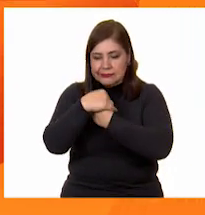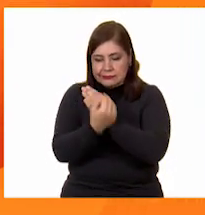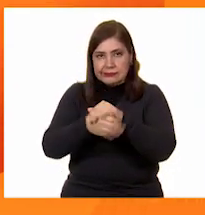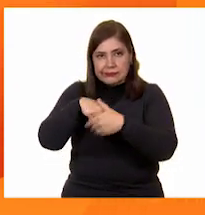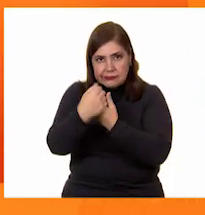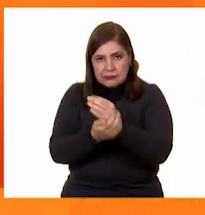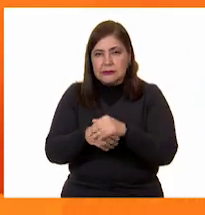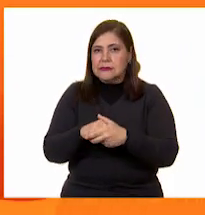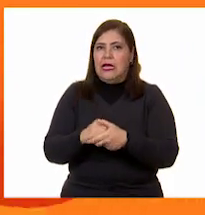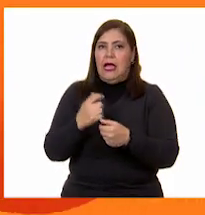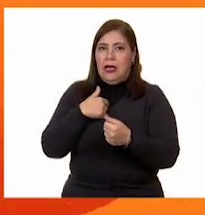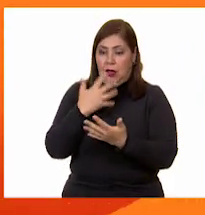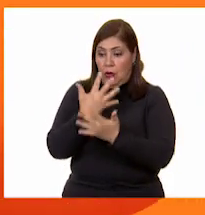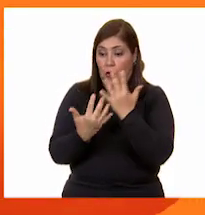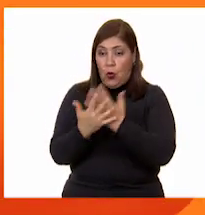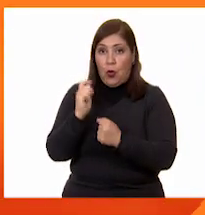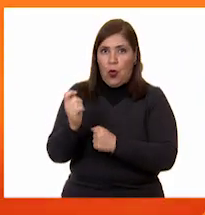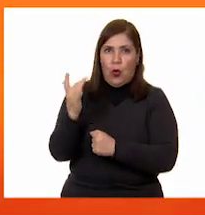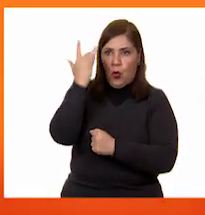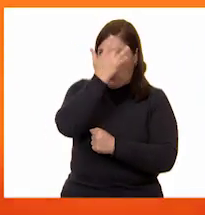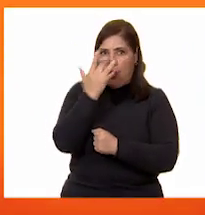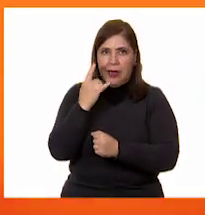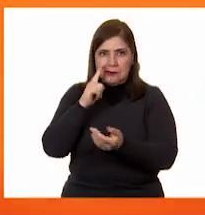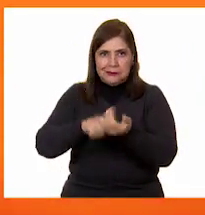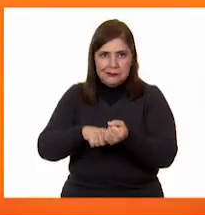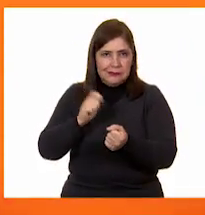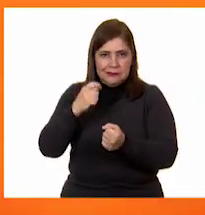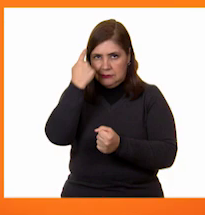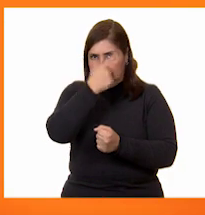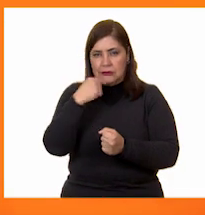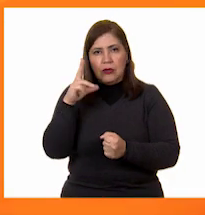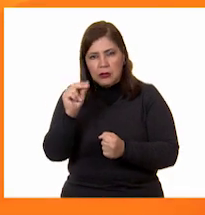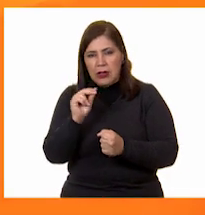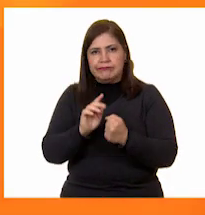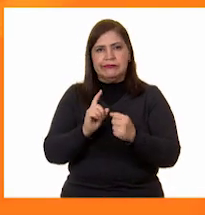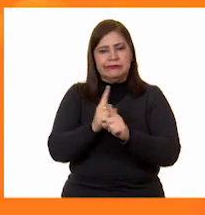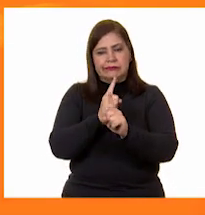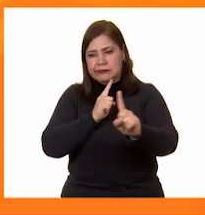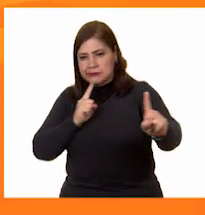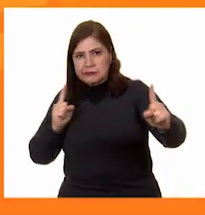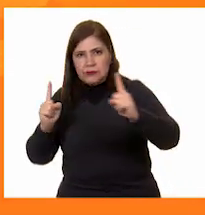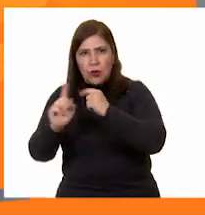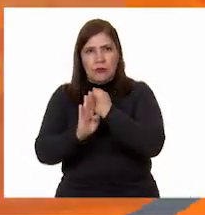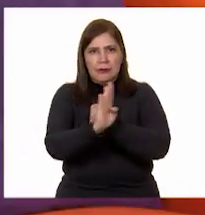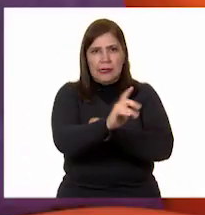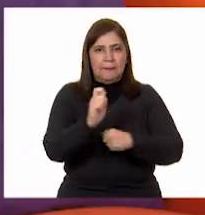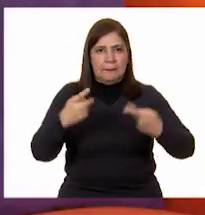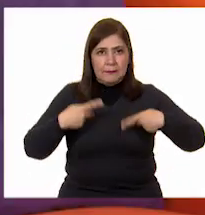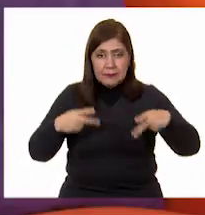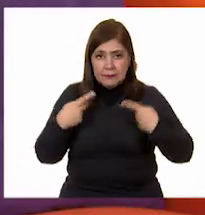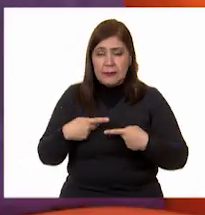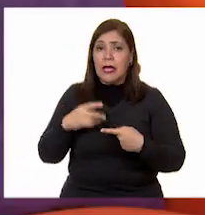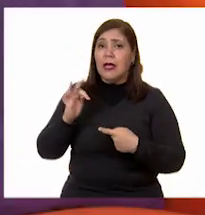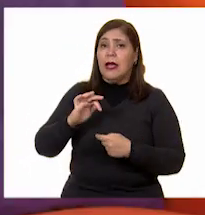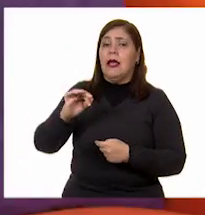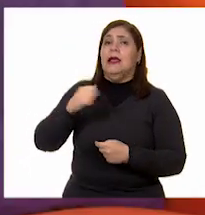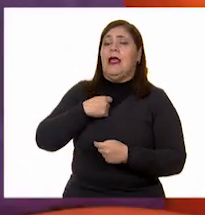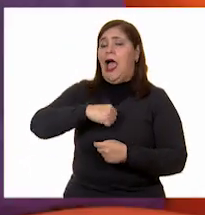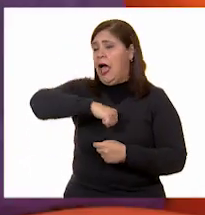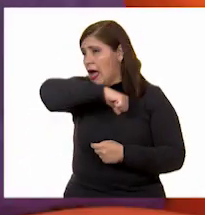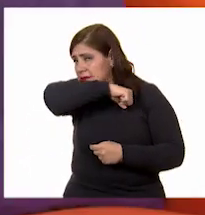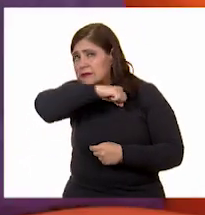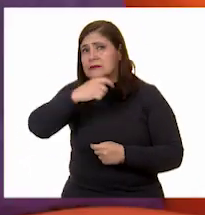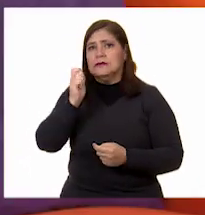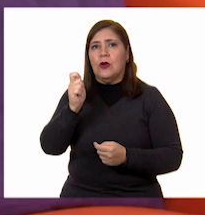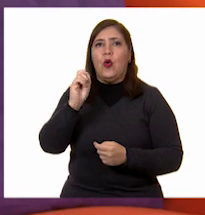manos, no tocarse la cara, mantenernos a cierta distancia de los demás. Si estornudamos o tosemos, debemos hacerlo